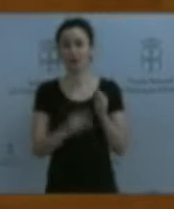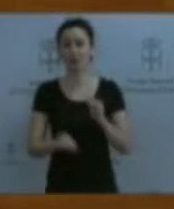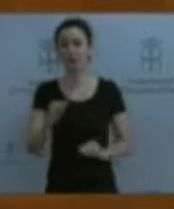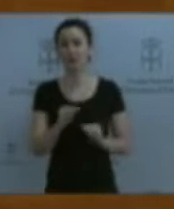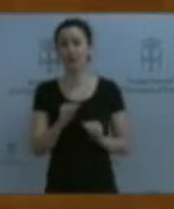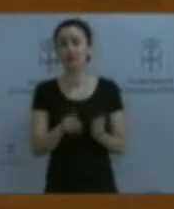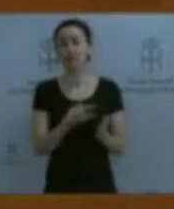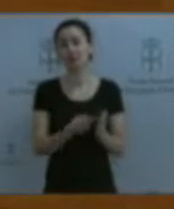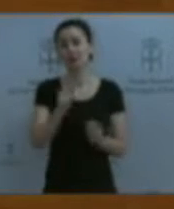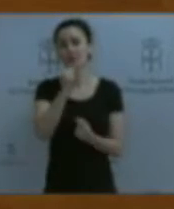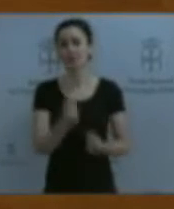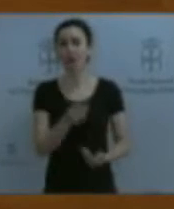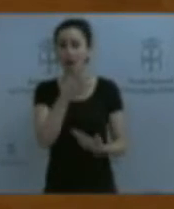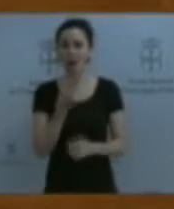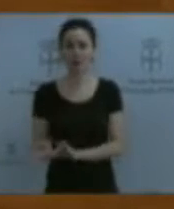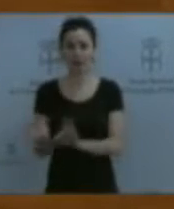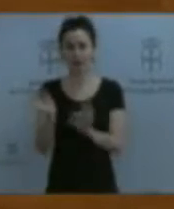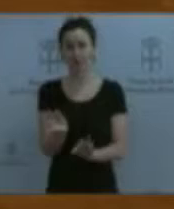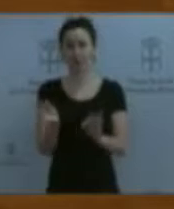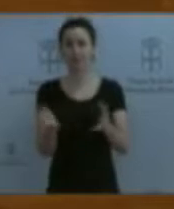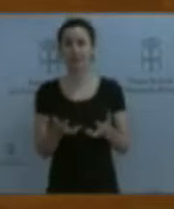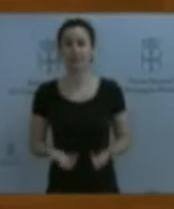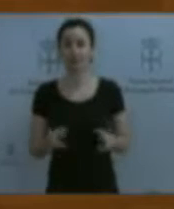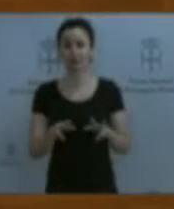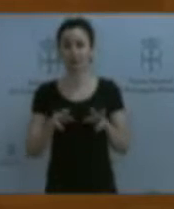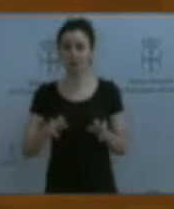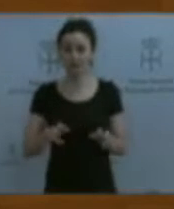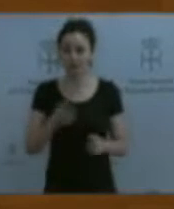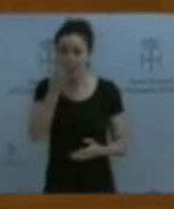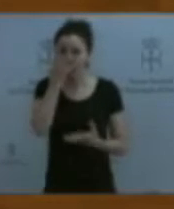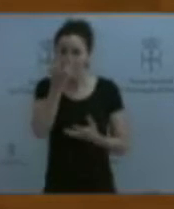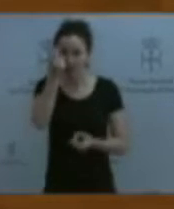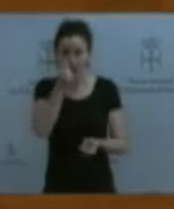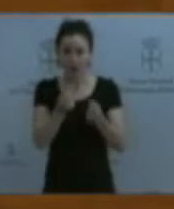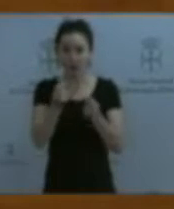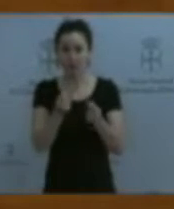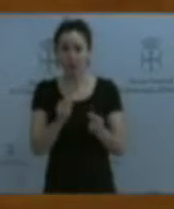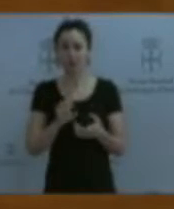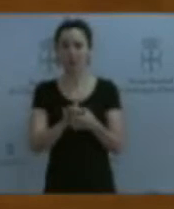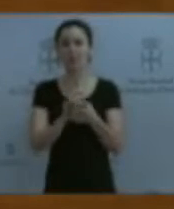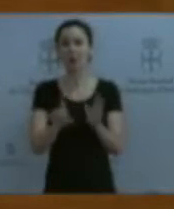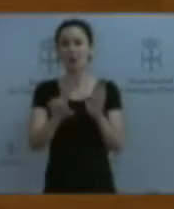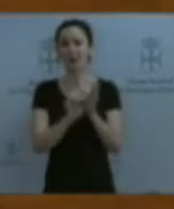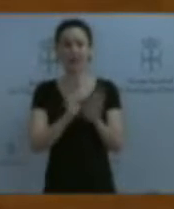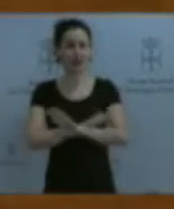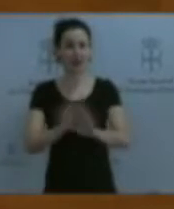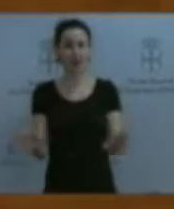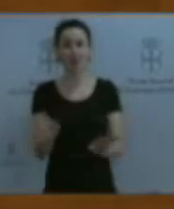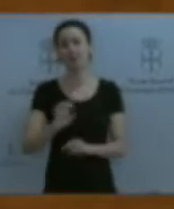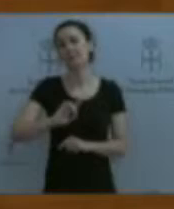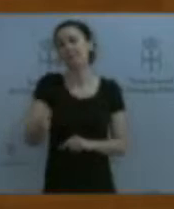de presupuestos, traen ahora un nuevo texto. Esto ni es riguroso en términos legislativos, ni, por supuesto, tampoco lo es en